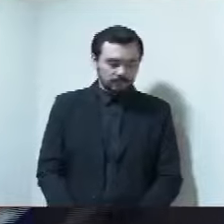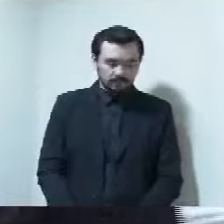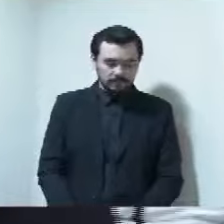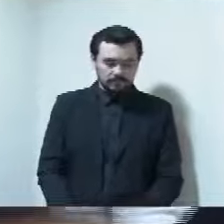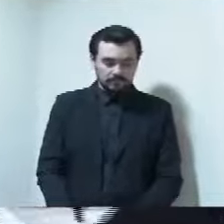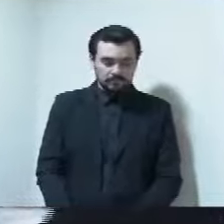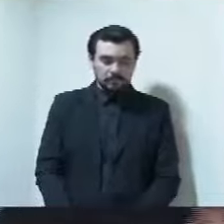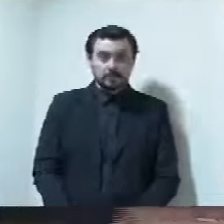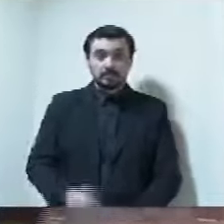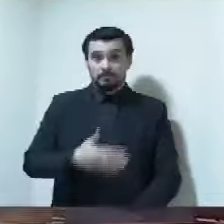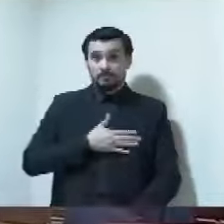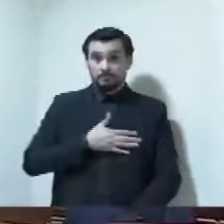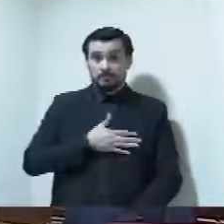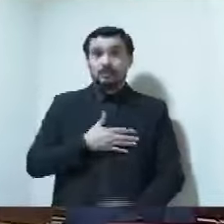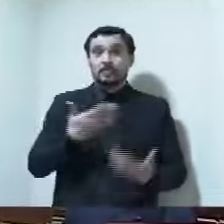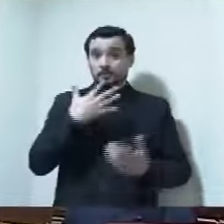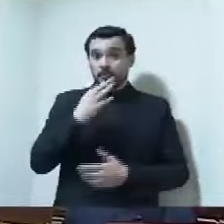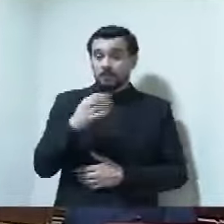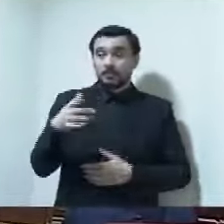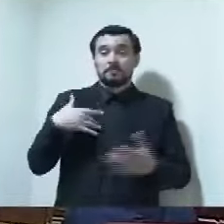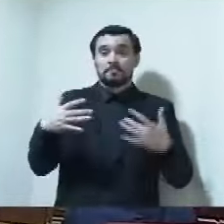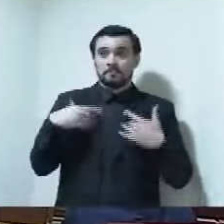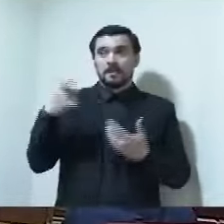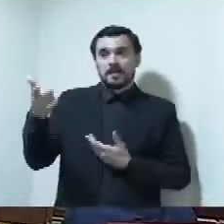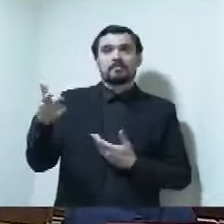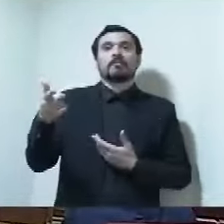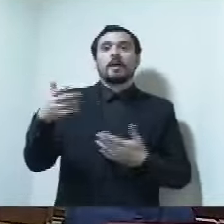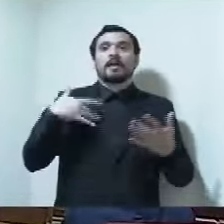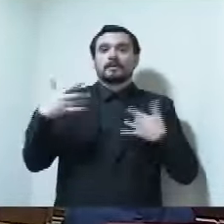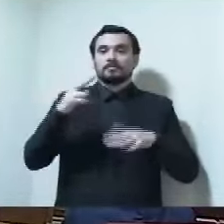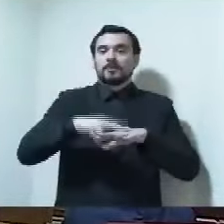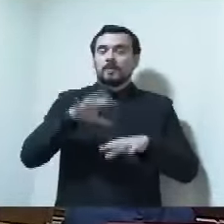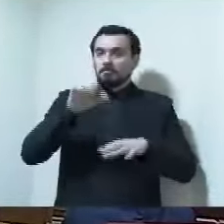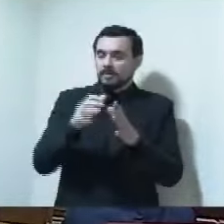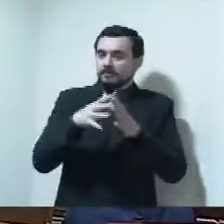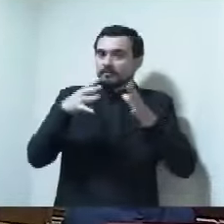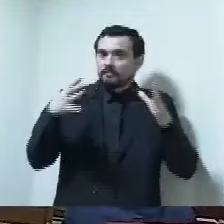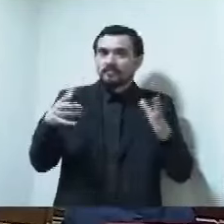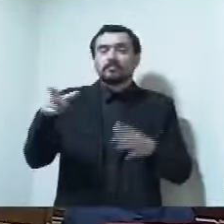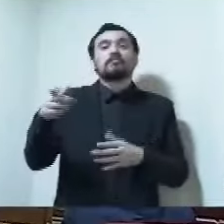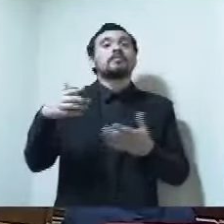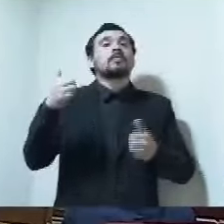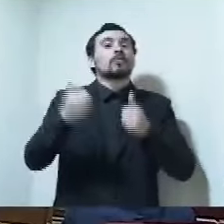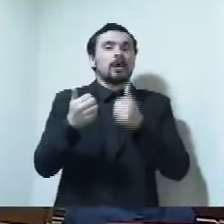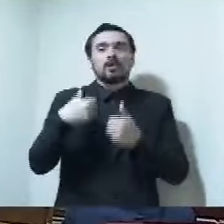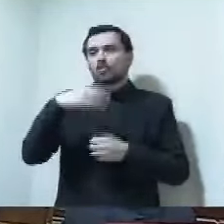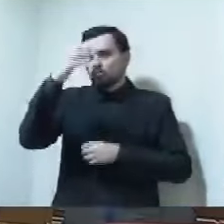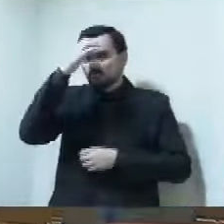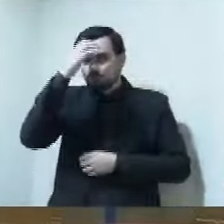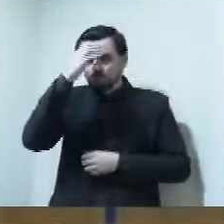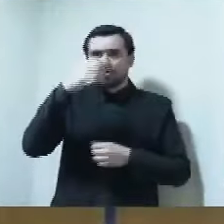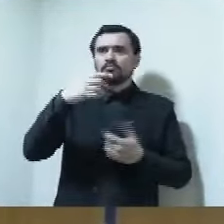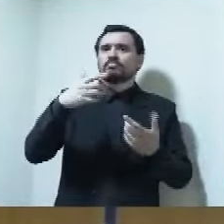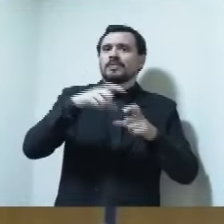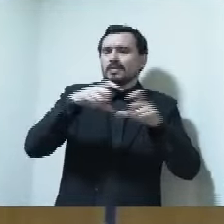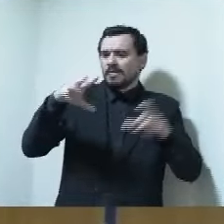en mi humilde opinión, es el artista paraguayo más destacado en la actualidad, por su maestría en integrar elementos culturales y religiosos